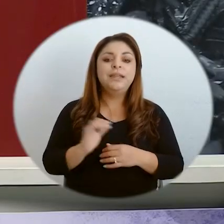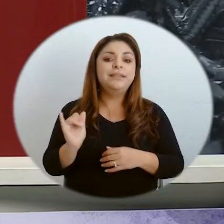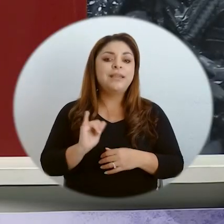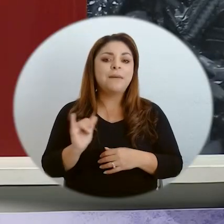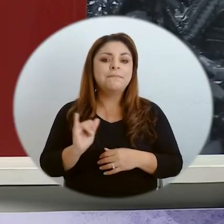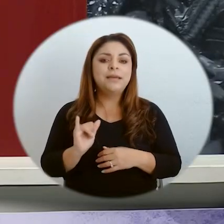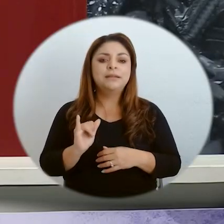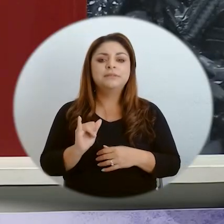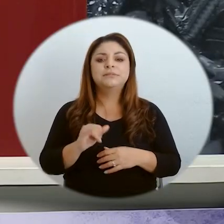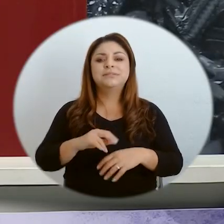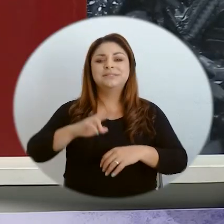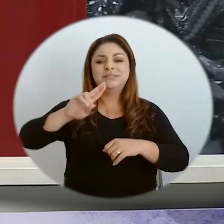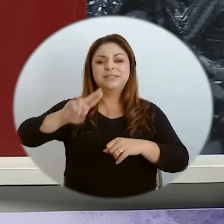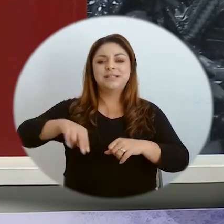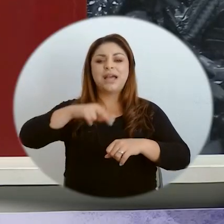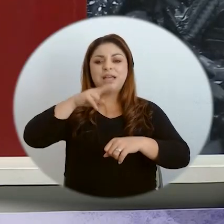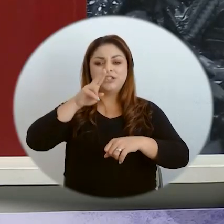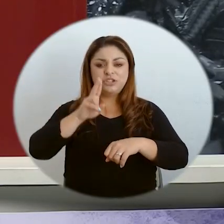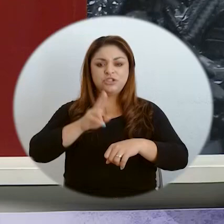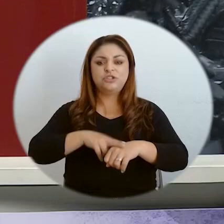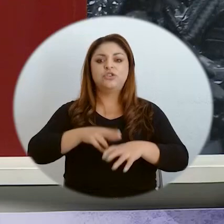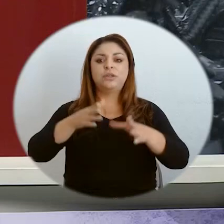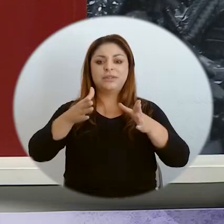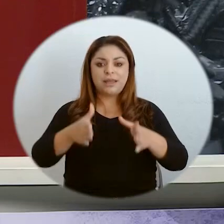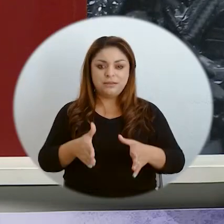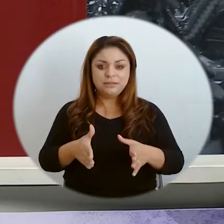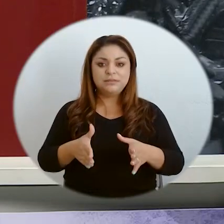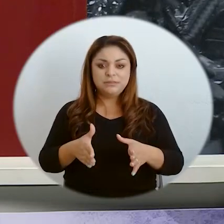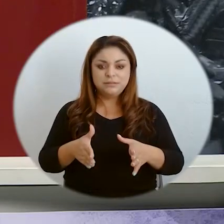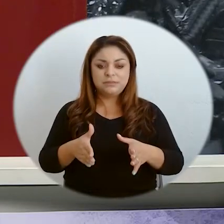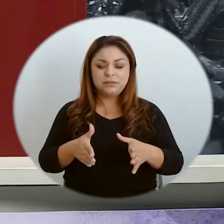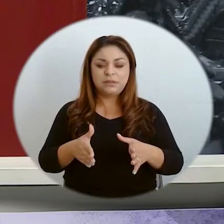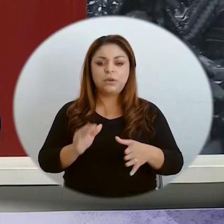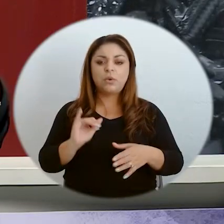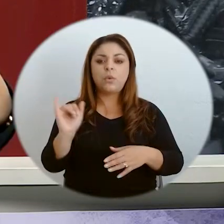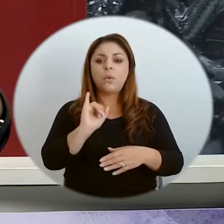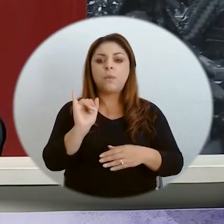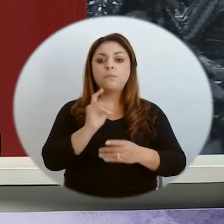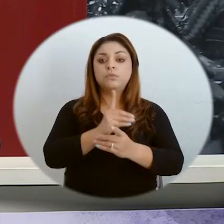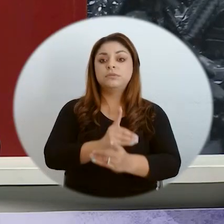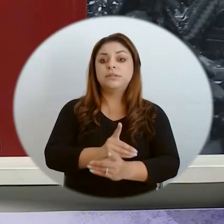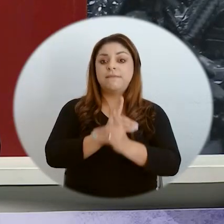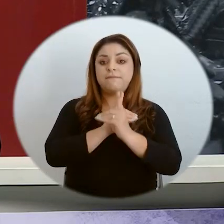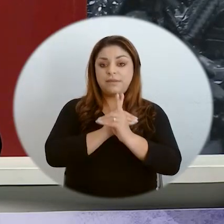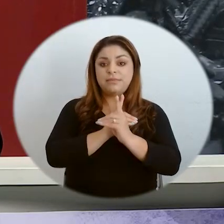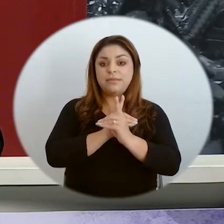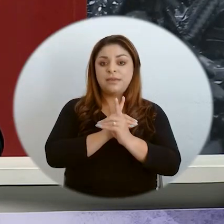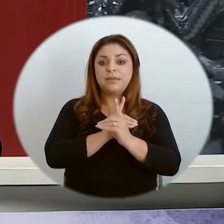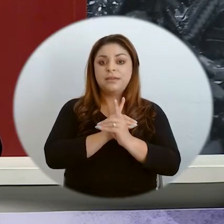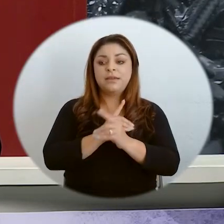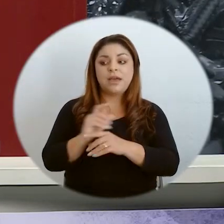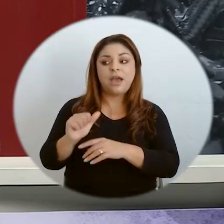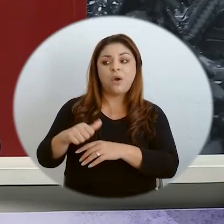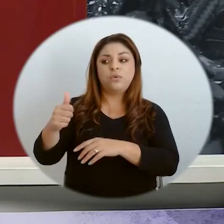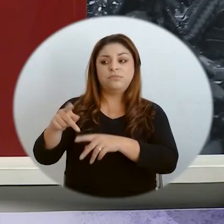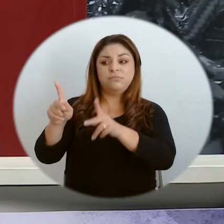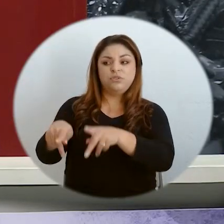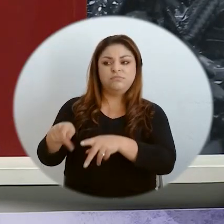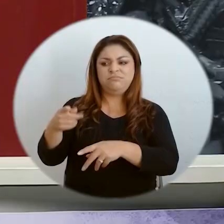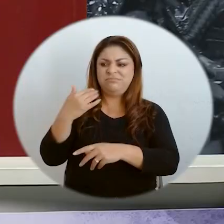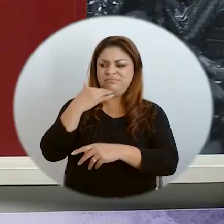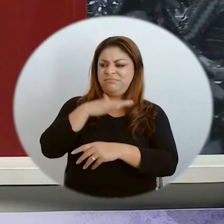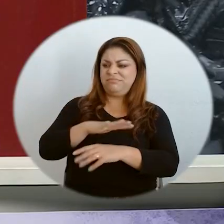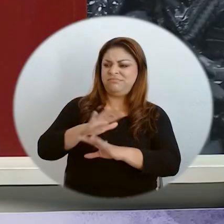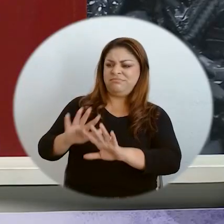marcada referencia a un nacionalismo, ¿verdad? Sí. Entendido también como la defensa frente a ese otro que